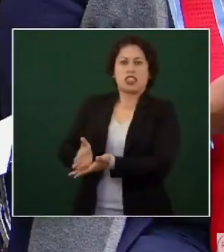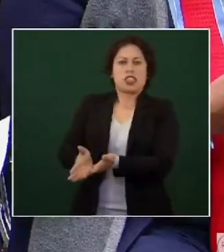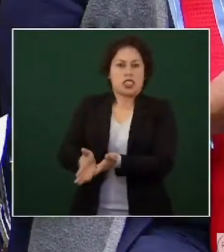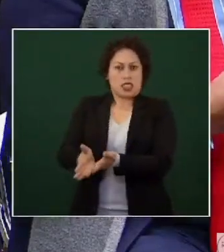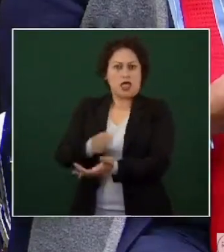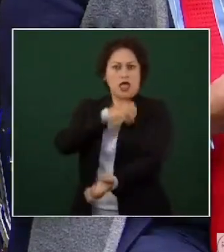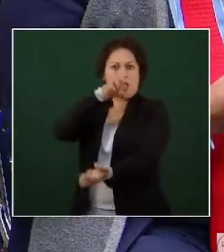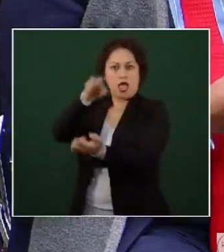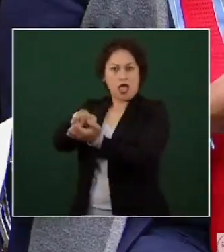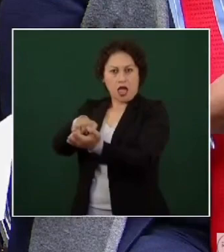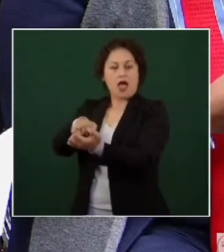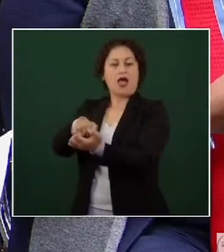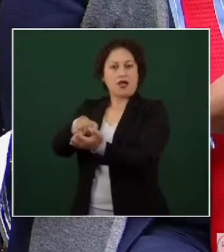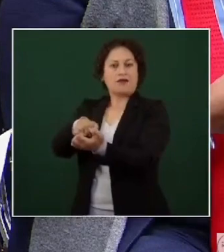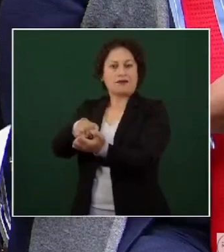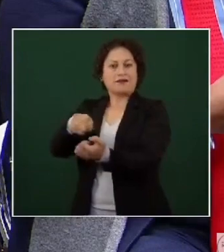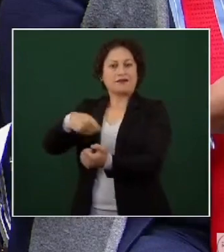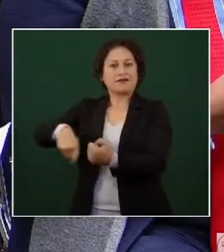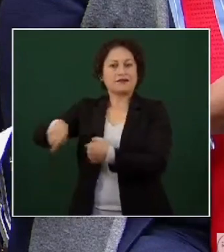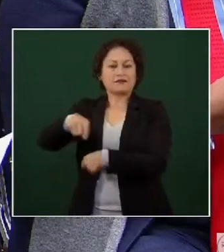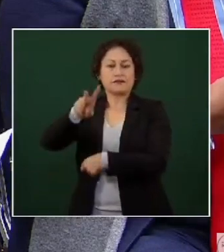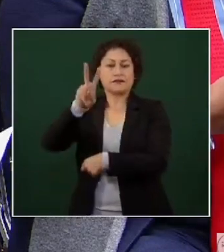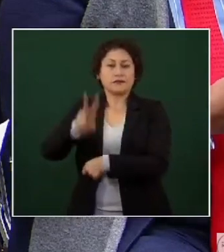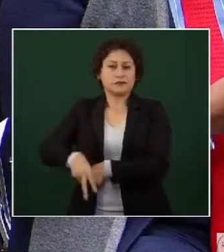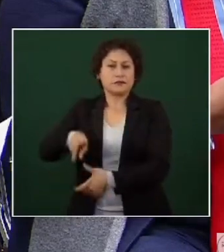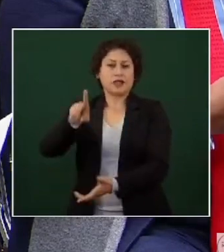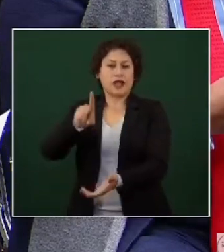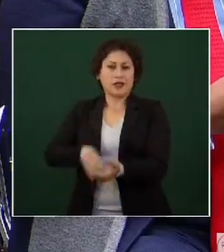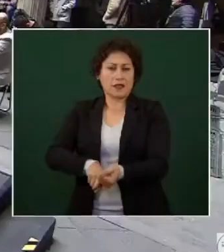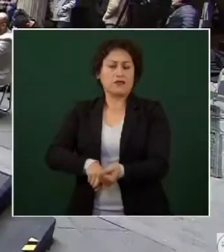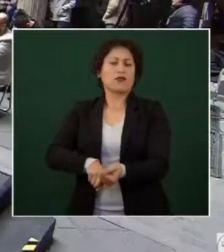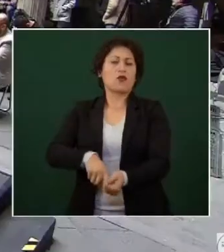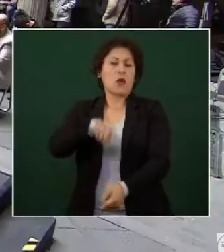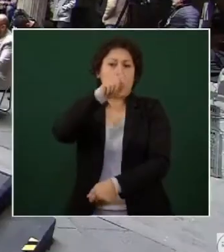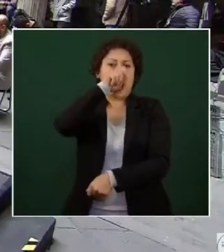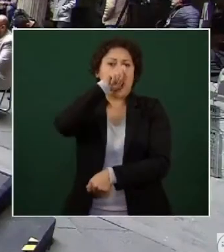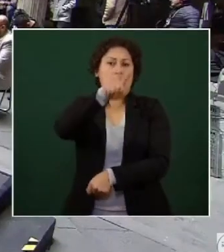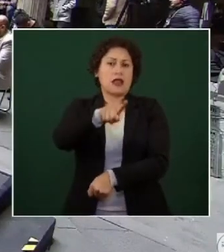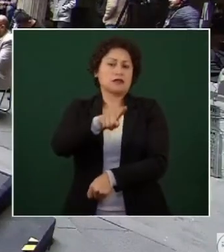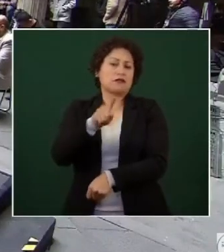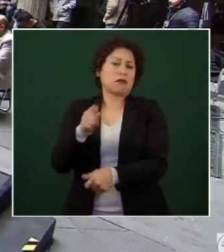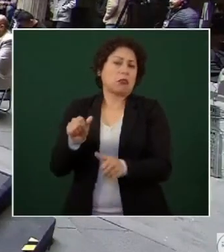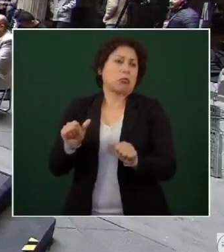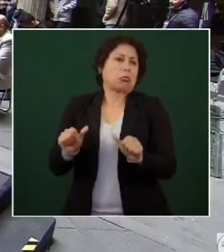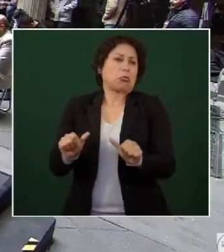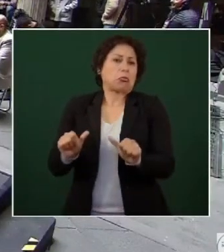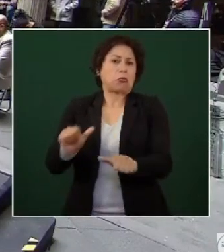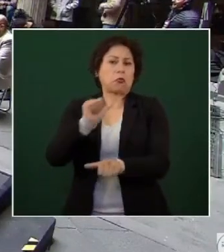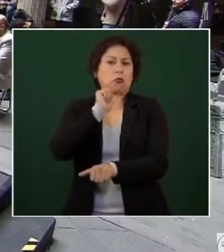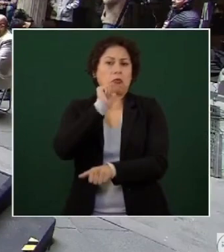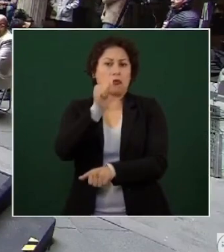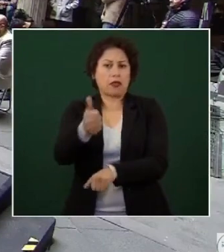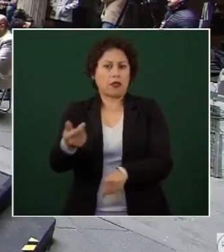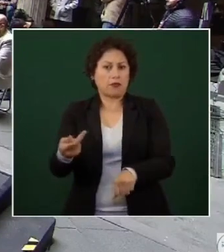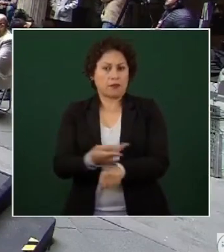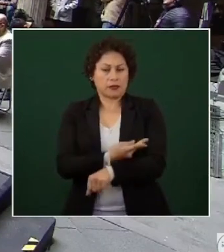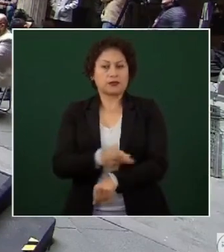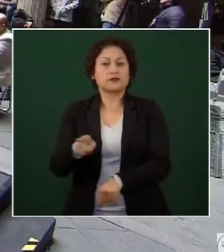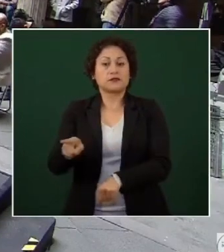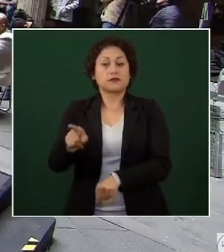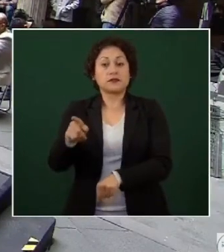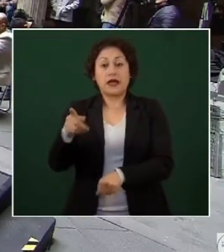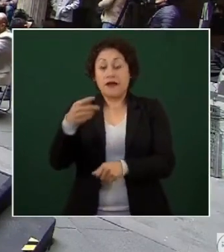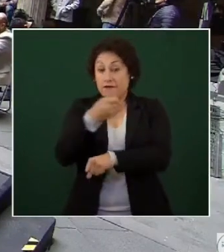la impunidad que lamentablemente se vive en el estado de Jalisco. Hay 500 familias, 500 que se encuentran en